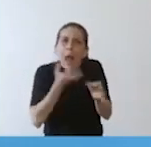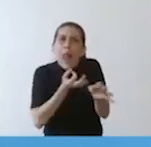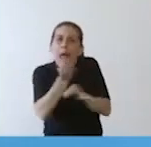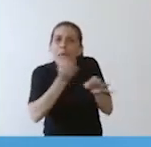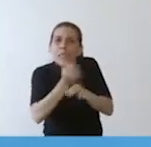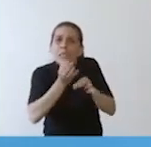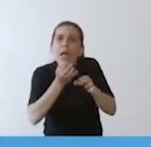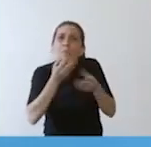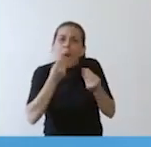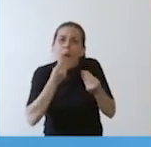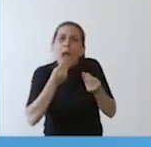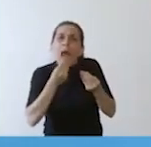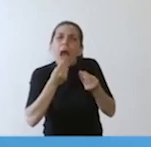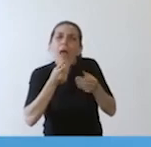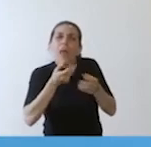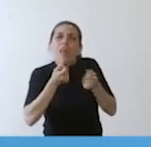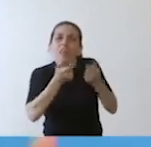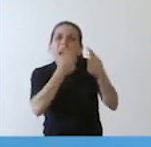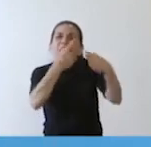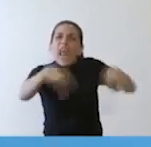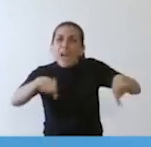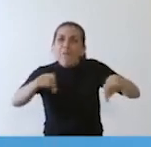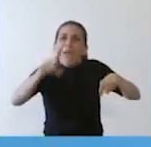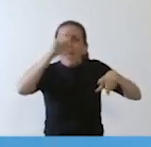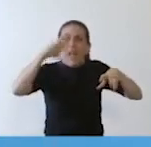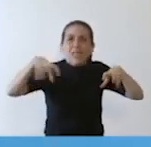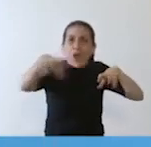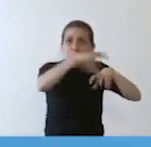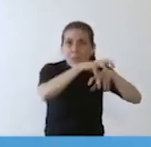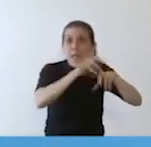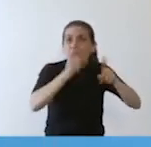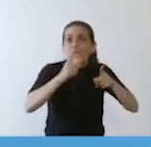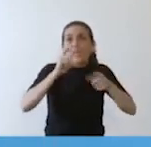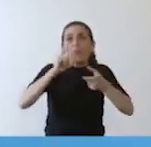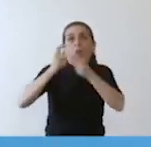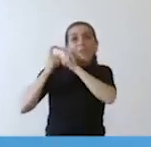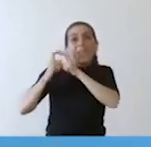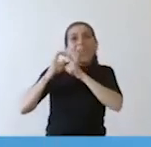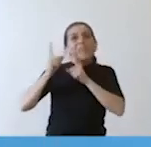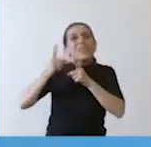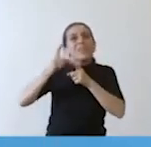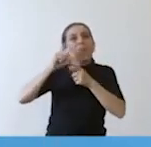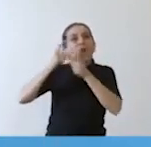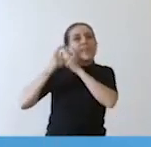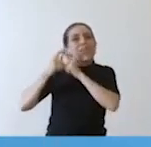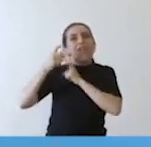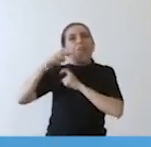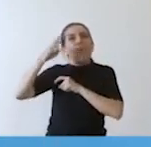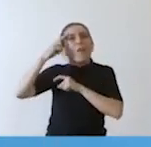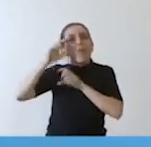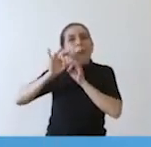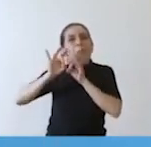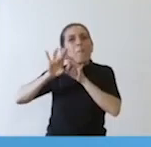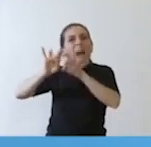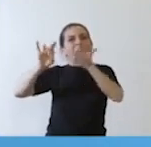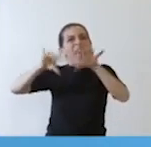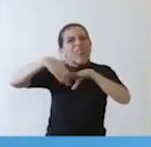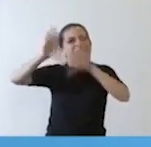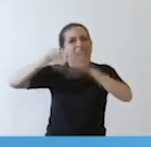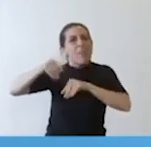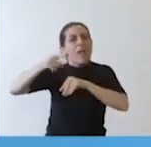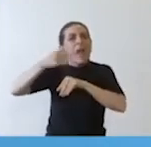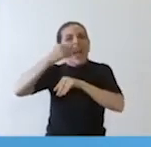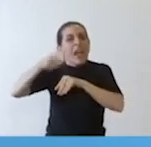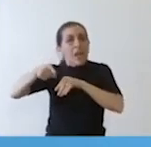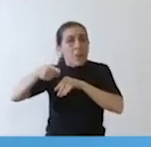sistema de salud y en la experiencia que tuvimos en la pandemia de gripe, del 2009 y en la experiencia que